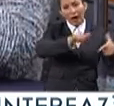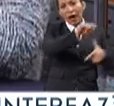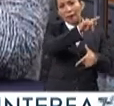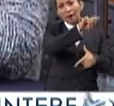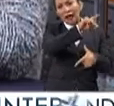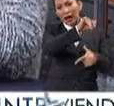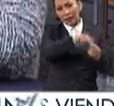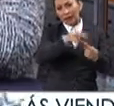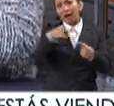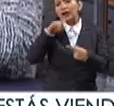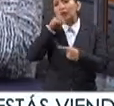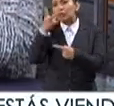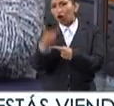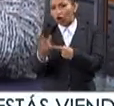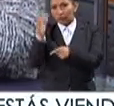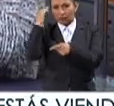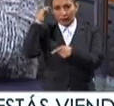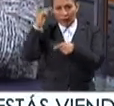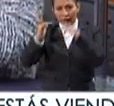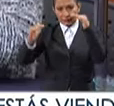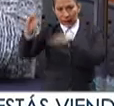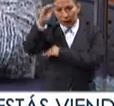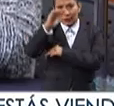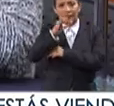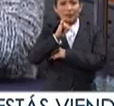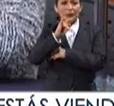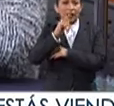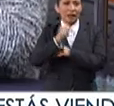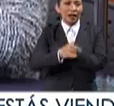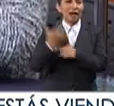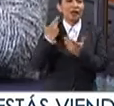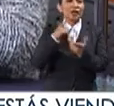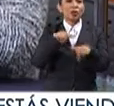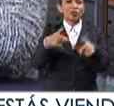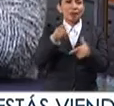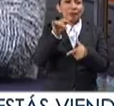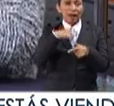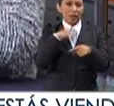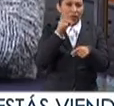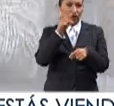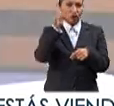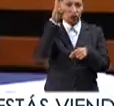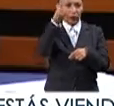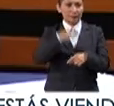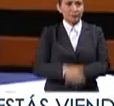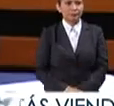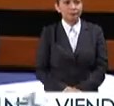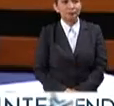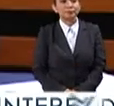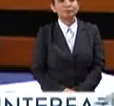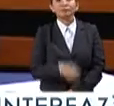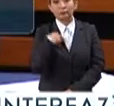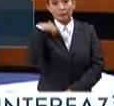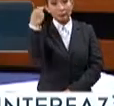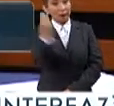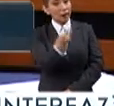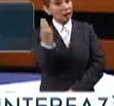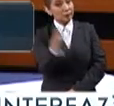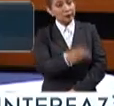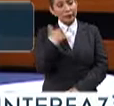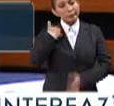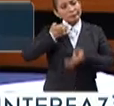las las dos maestrías en hispánicas y en lingüística aplicada y el doctorado en lingua necesitamos